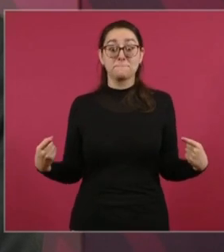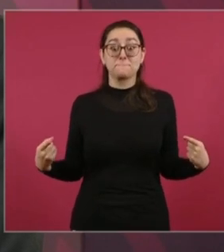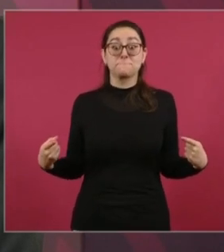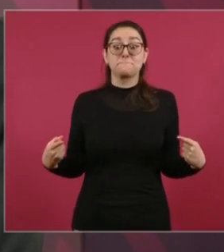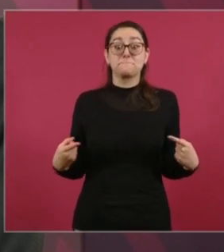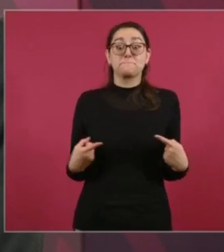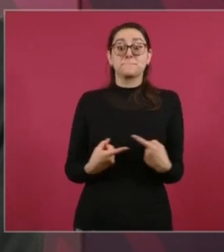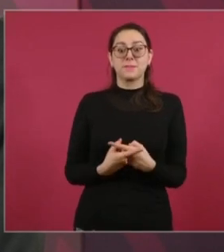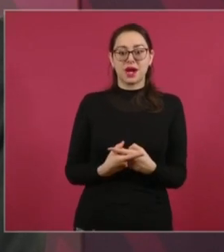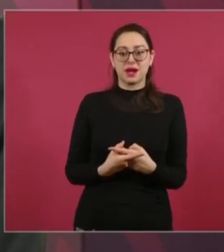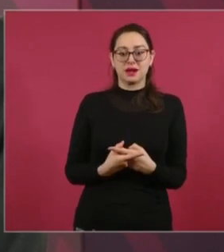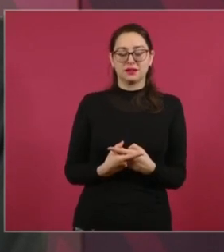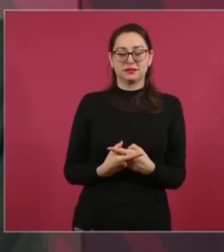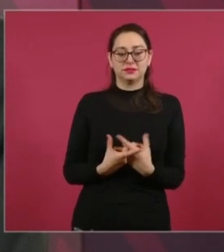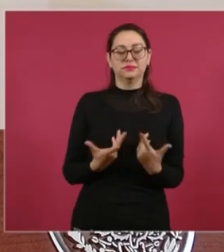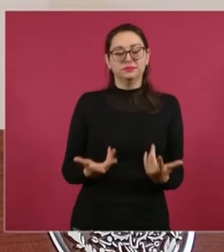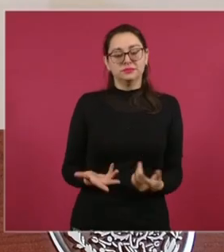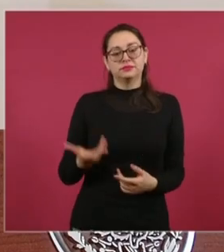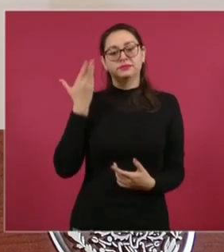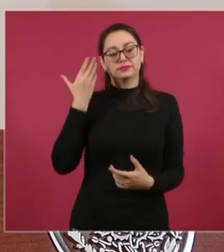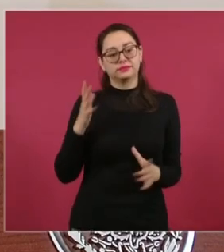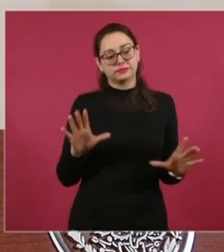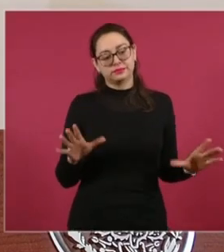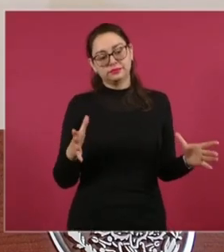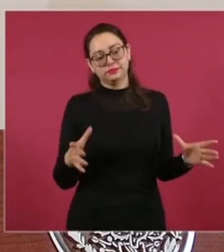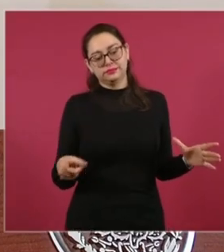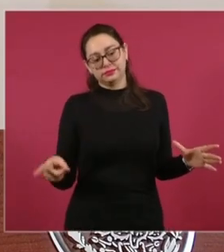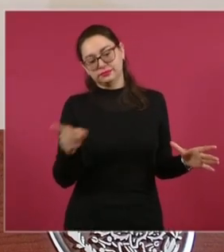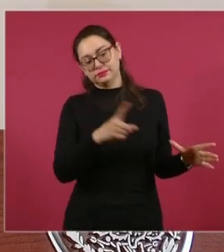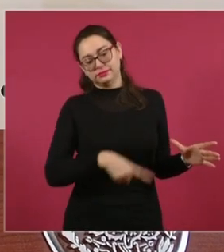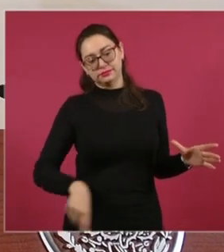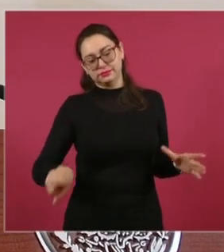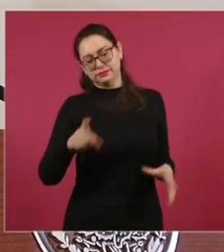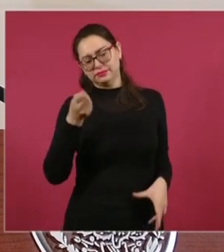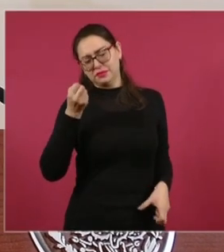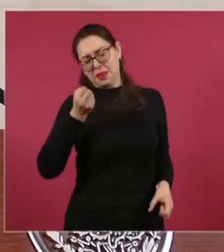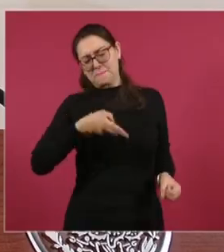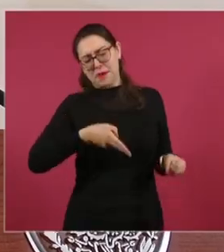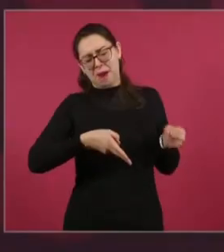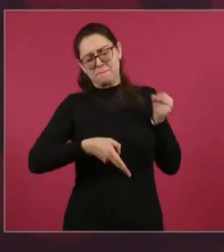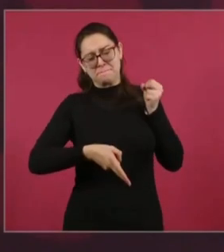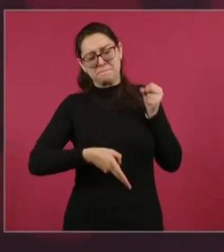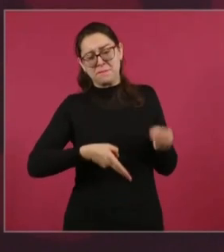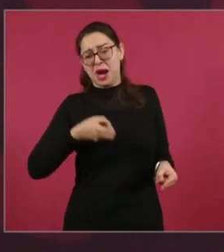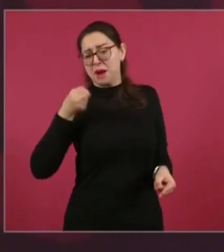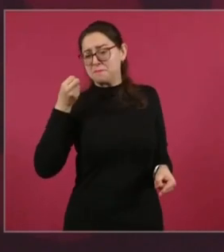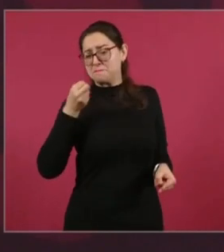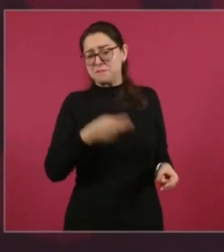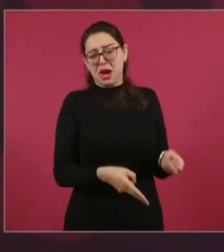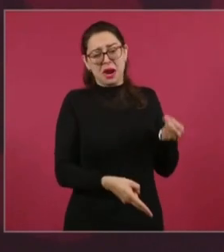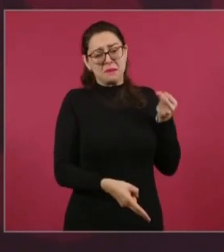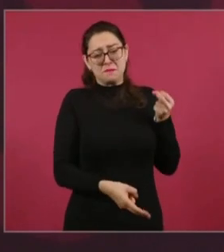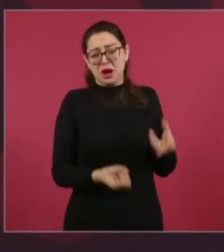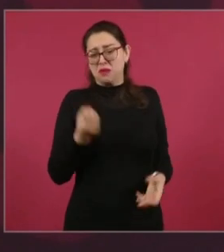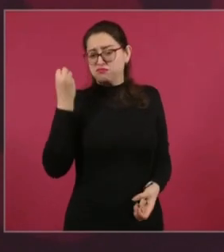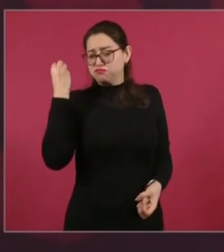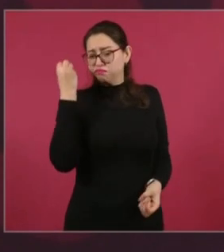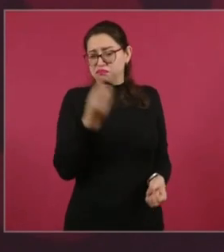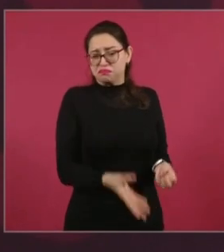vivían colmados de atenciones, privilegios,